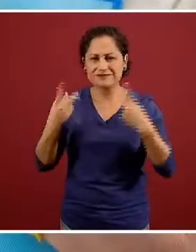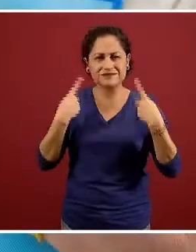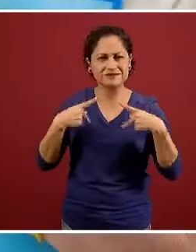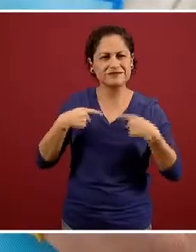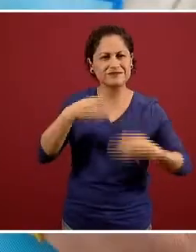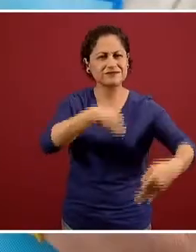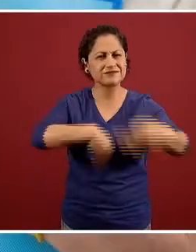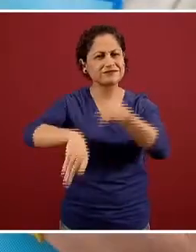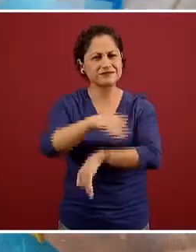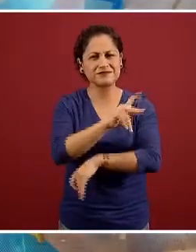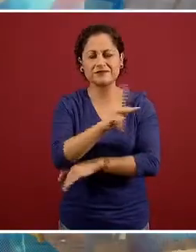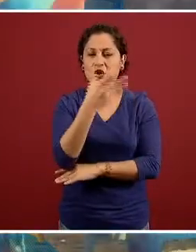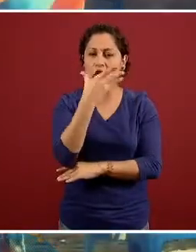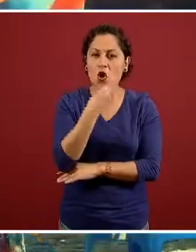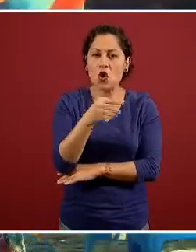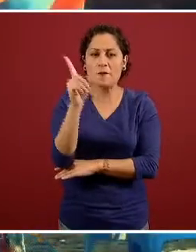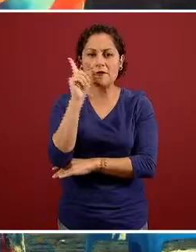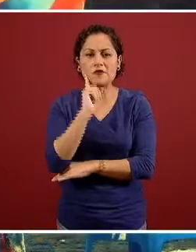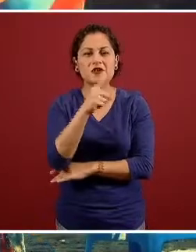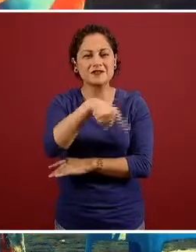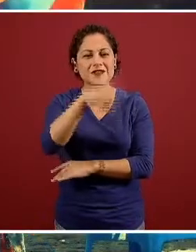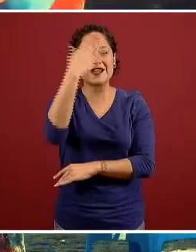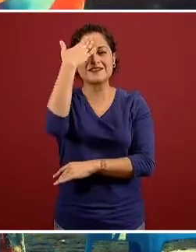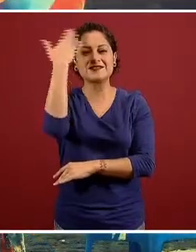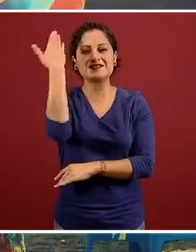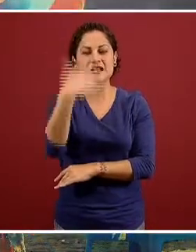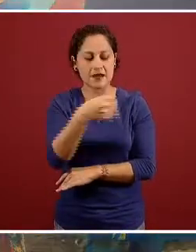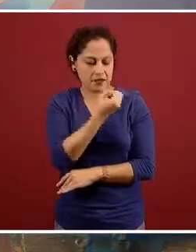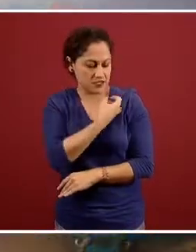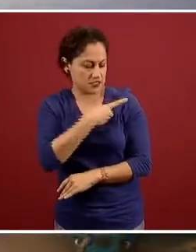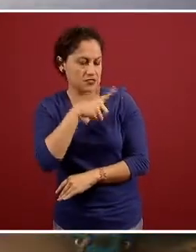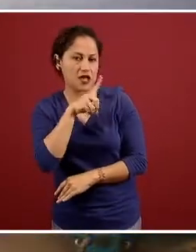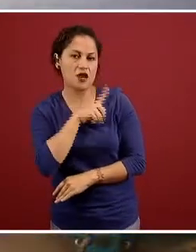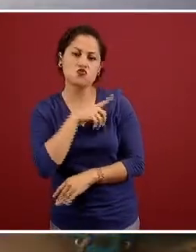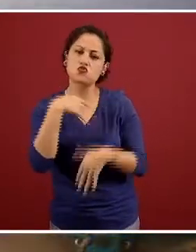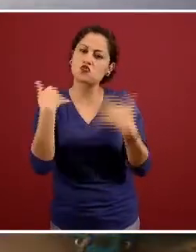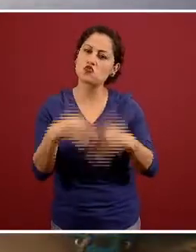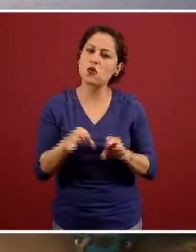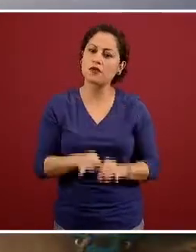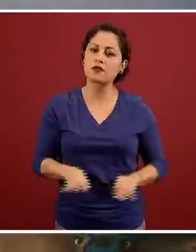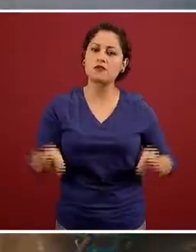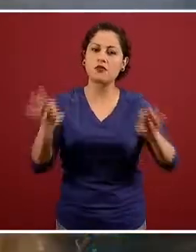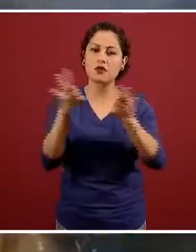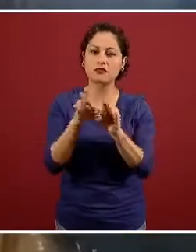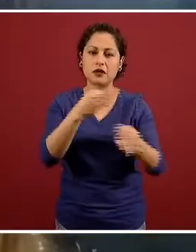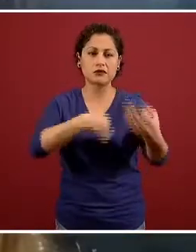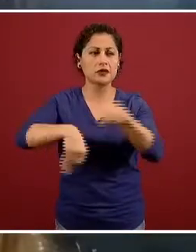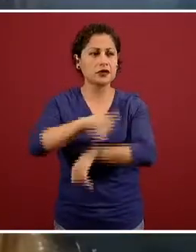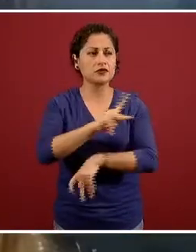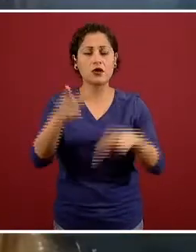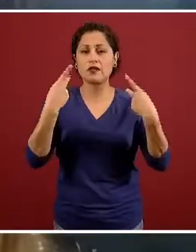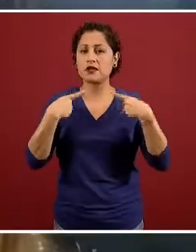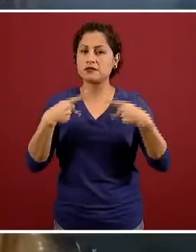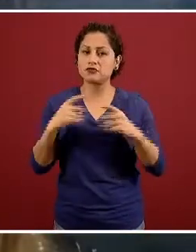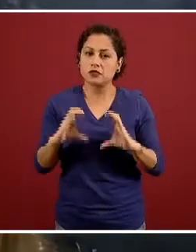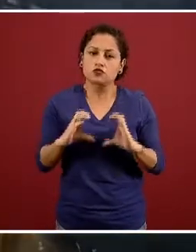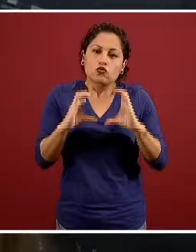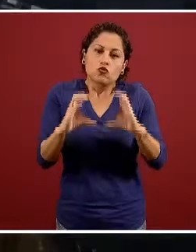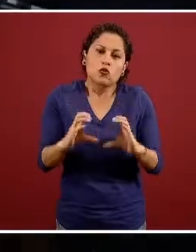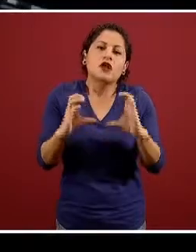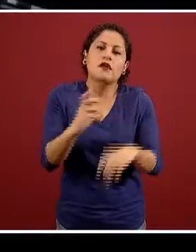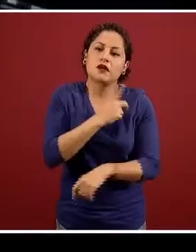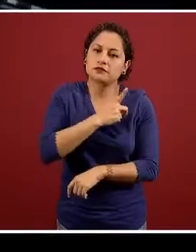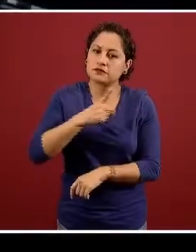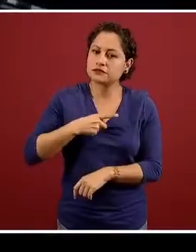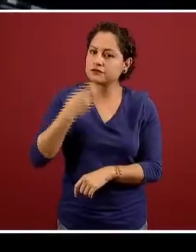todos aquellos que saben que la salud es lo más importante y que el cuidado de todos nosotros también lo es.